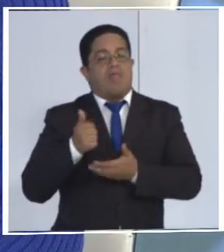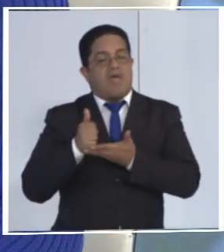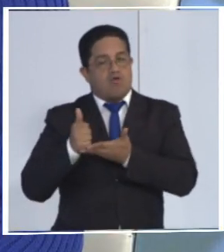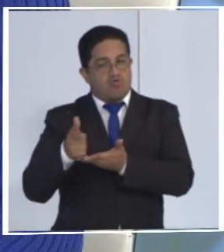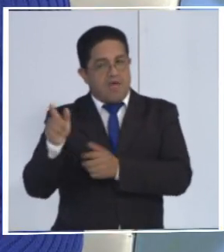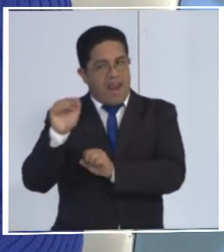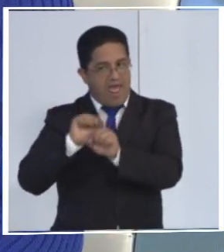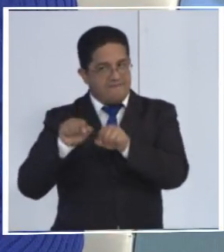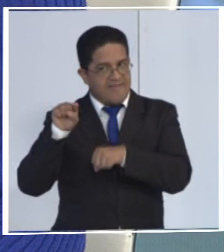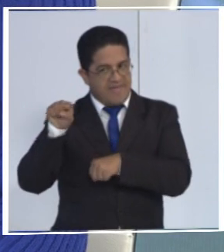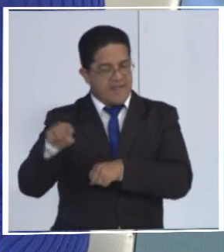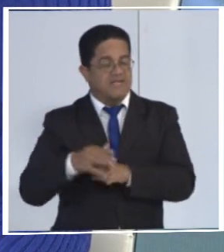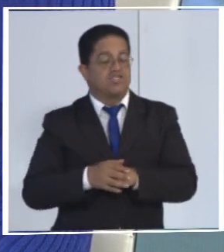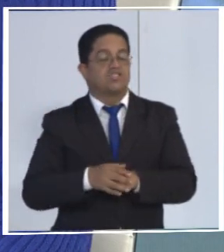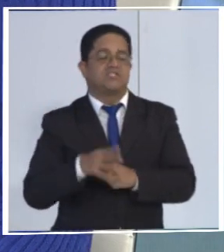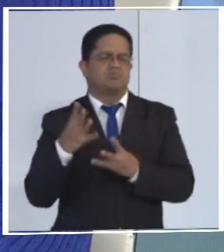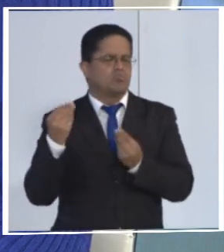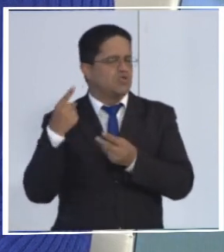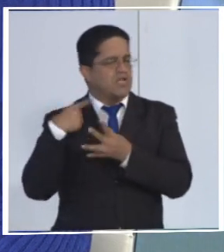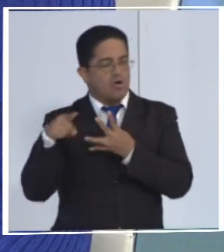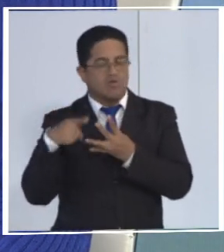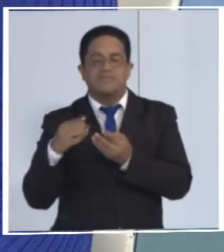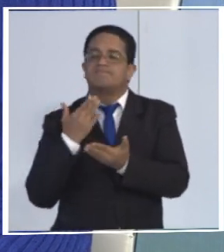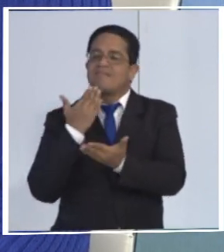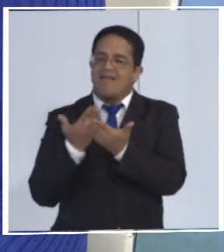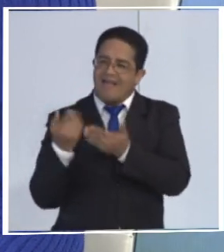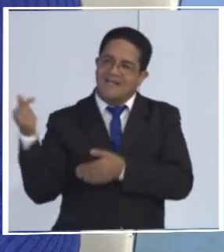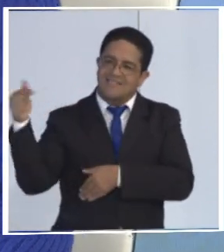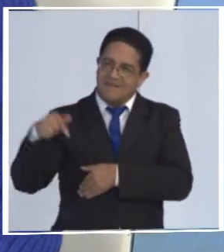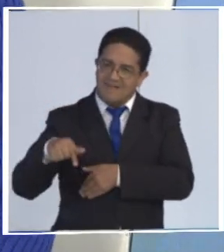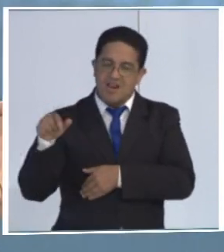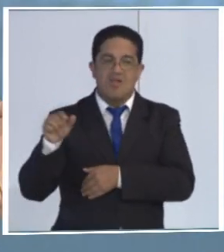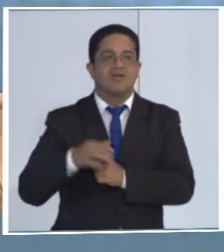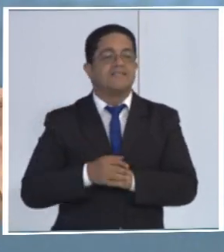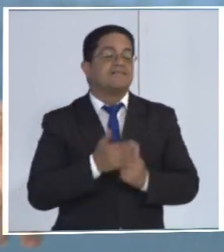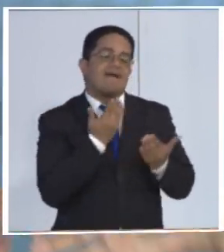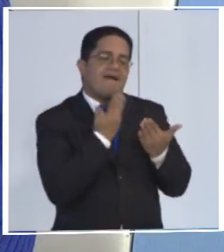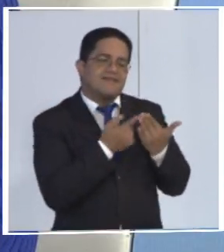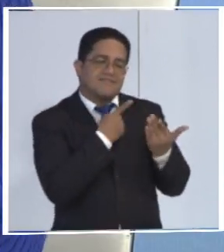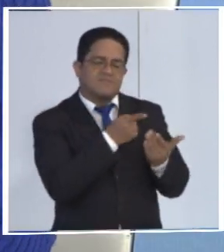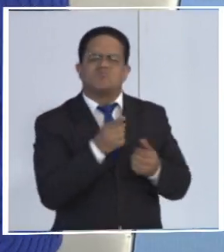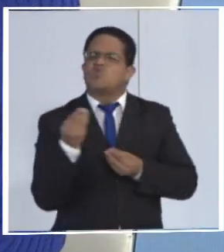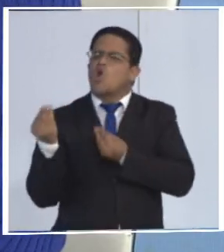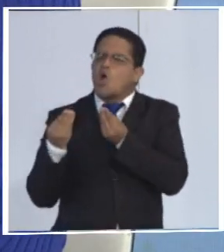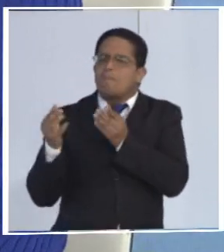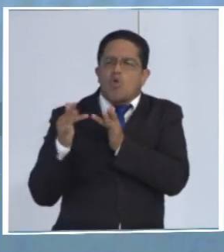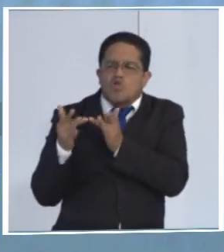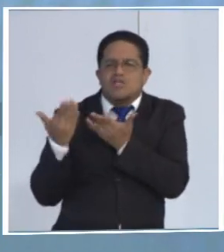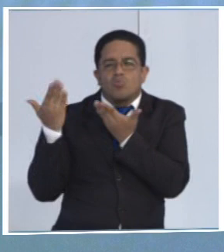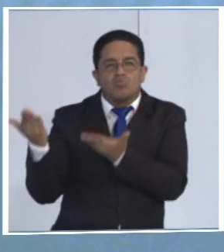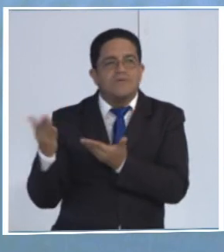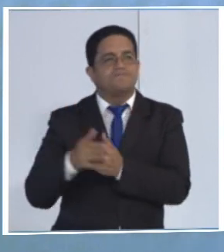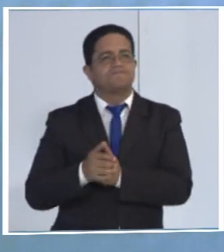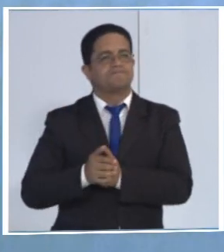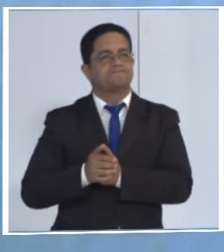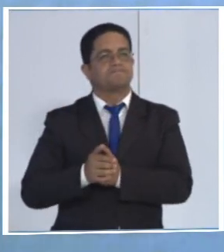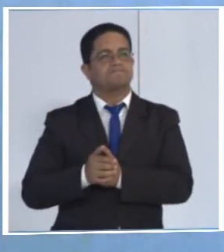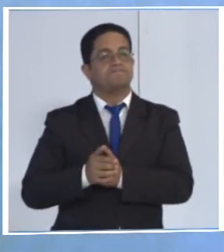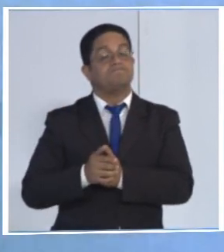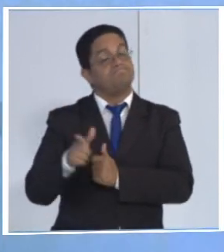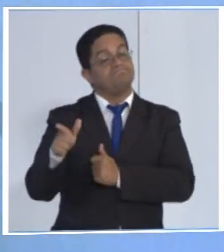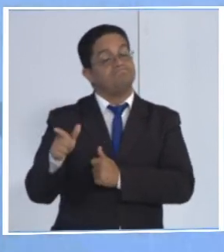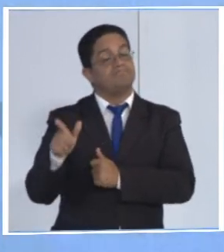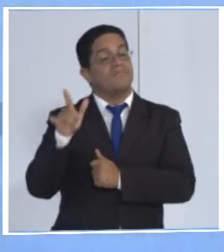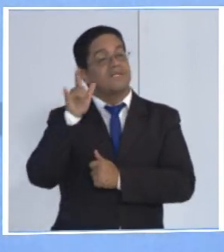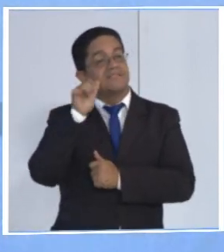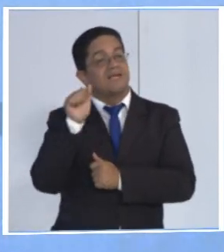aparición. A evitar muchísimas cosas. Y muchas cosas más. Sí. Gracias por acompañarnos el día de hoy. Gracias, Daniel. Doctor, ¿cómo lo conseguimos? A través de las redes